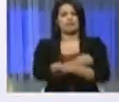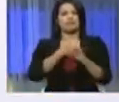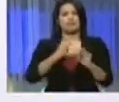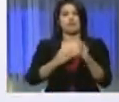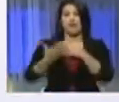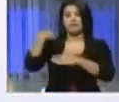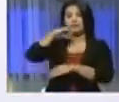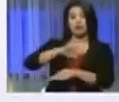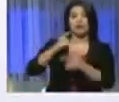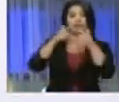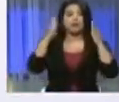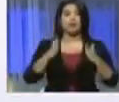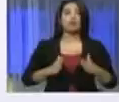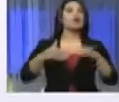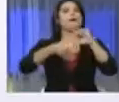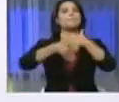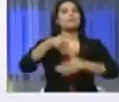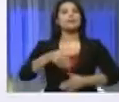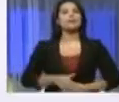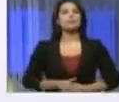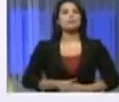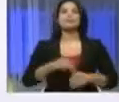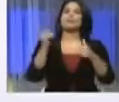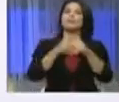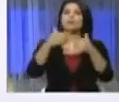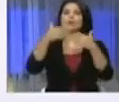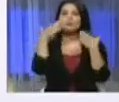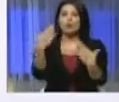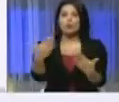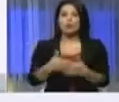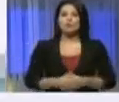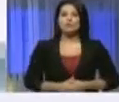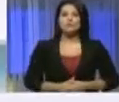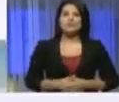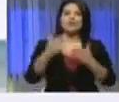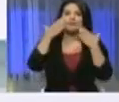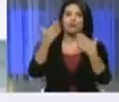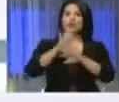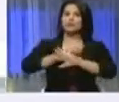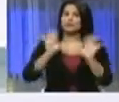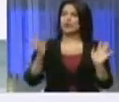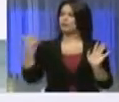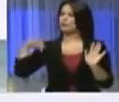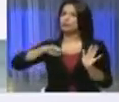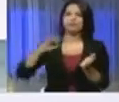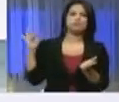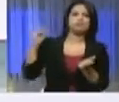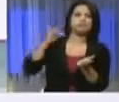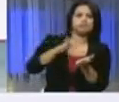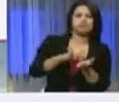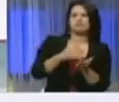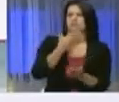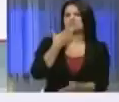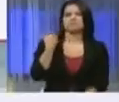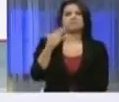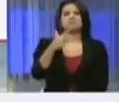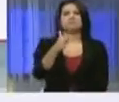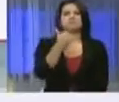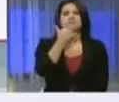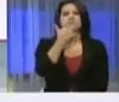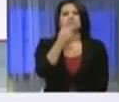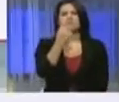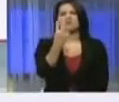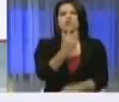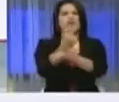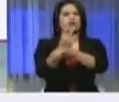de América. Quiero saludarlos, llegamos hace unos dos o hasta